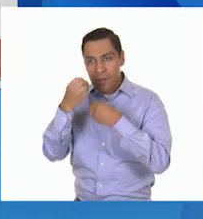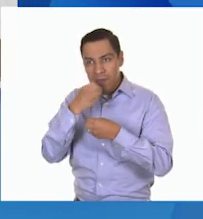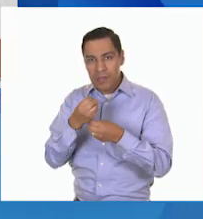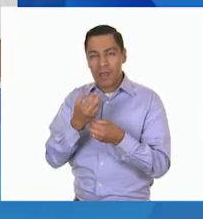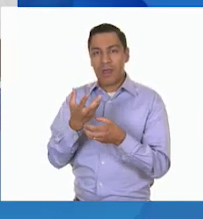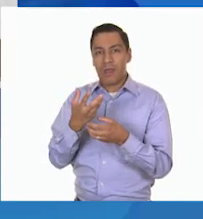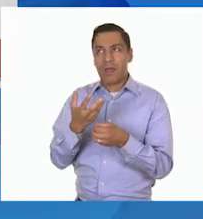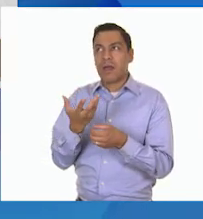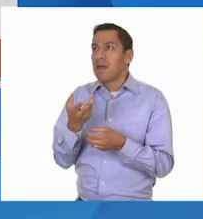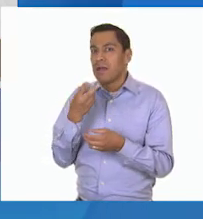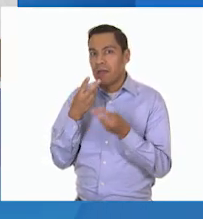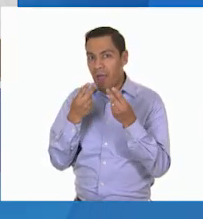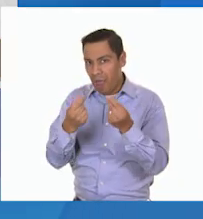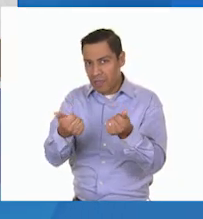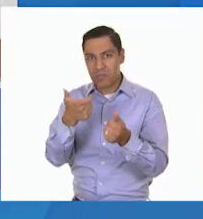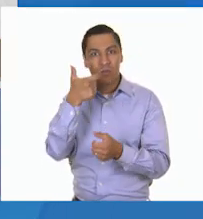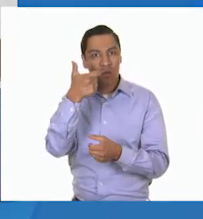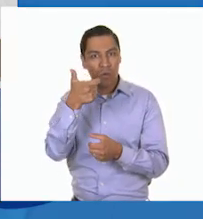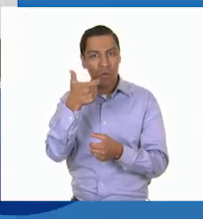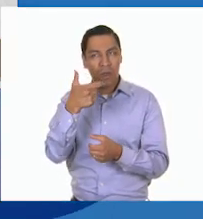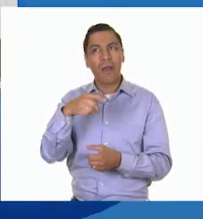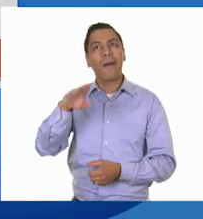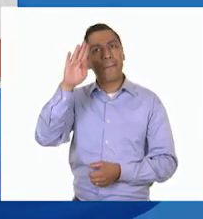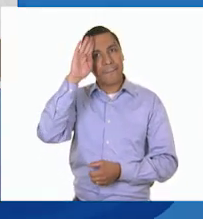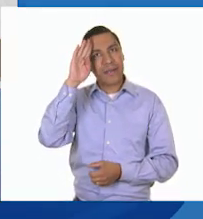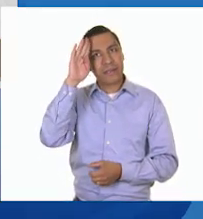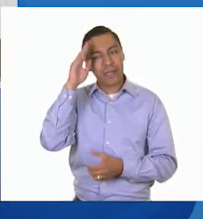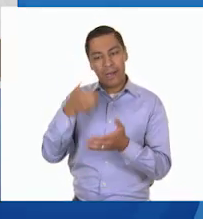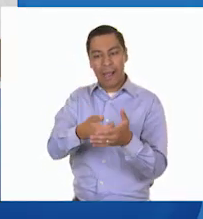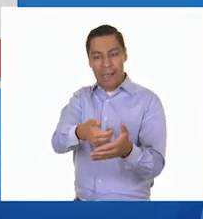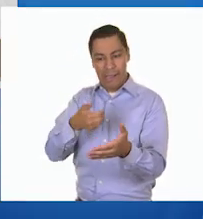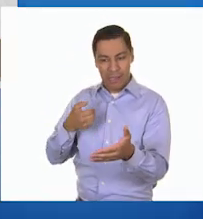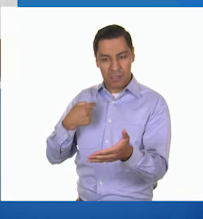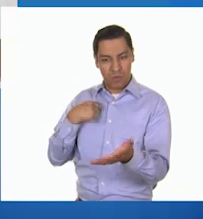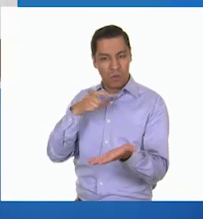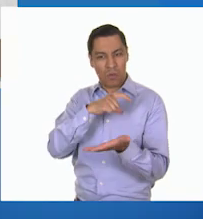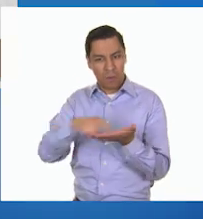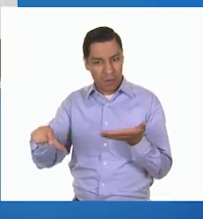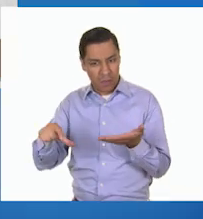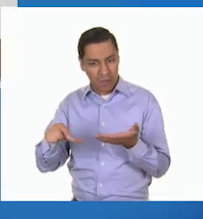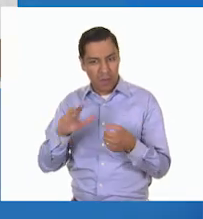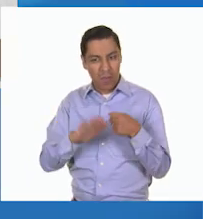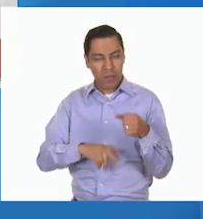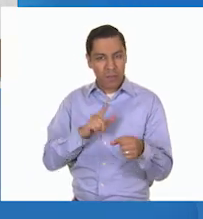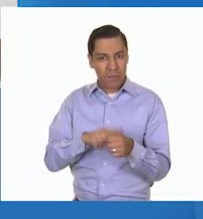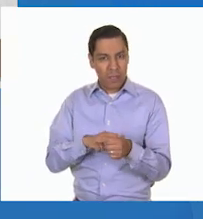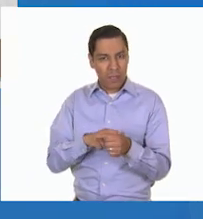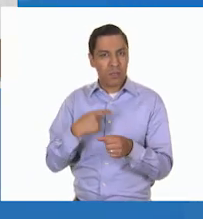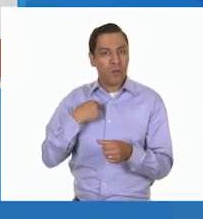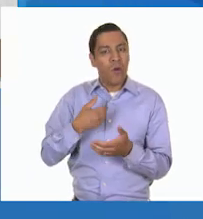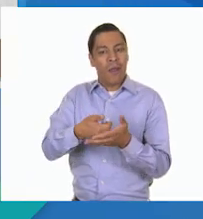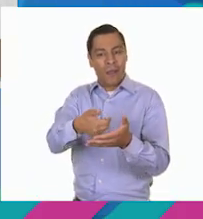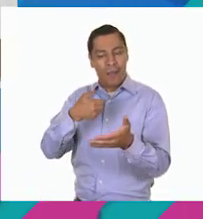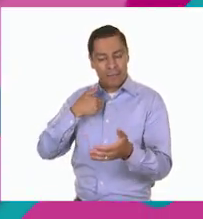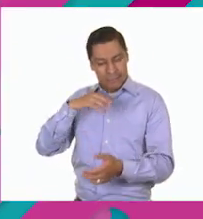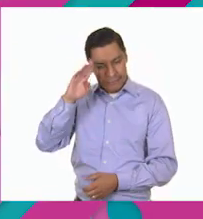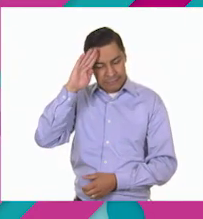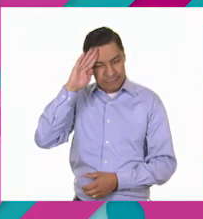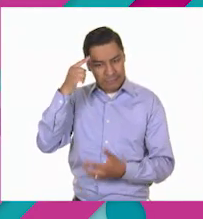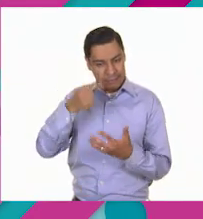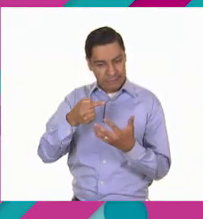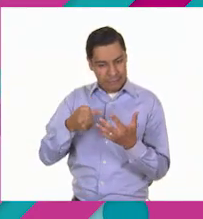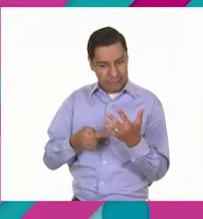un gasto. Definitivamente hay que pensar en todo esto antes de tener un perrito, un gatito o una mascota en casa. Claro,